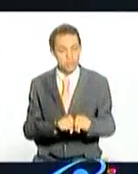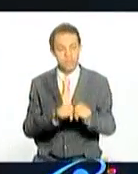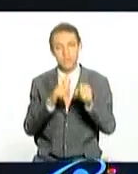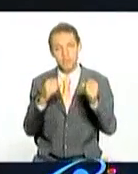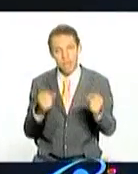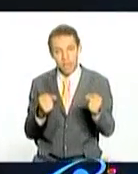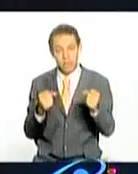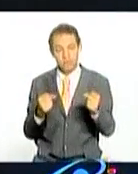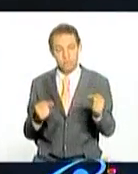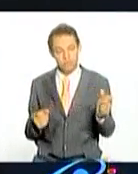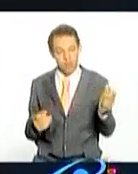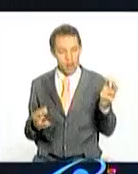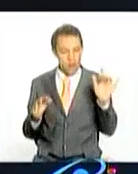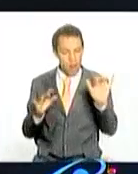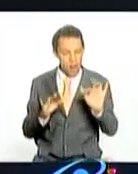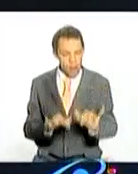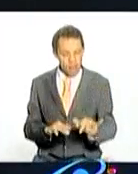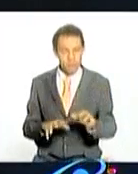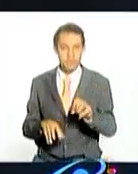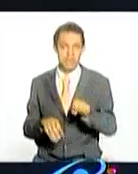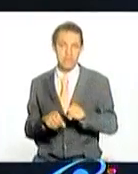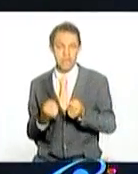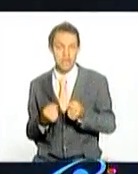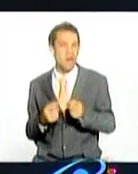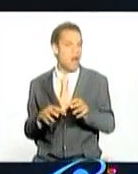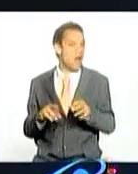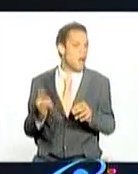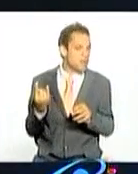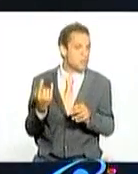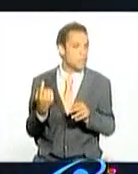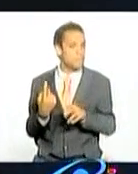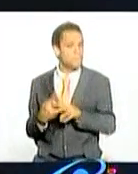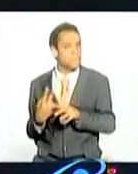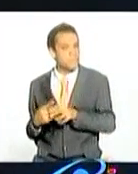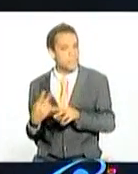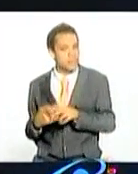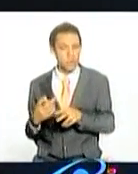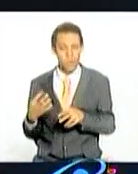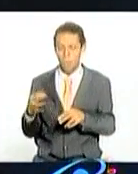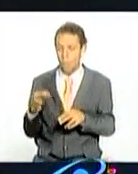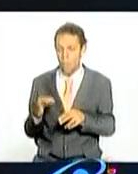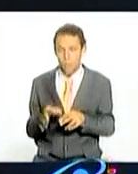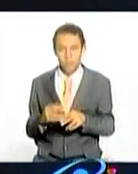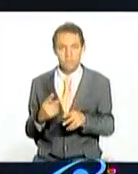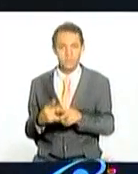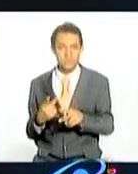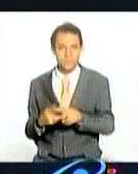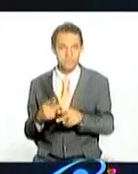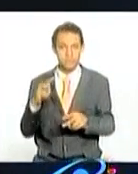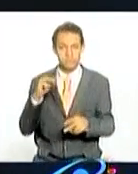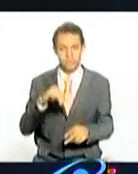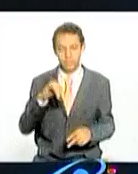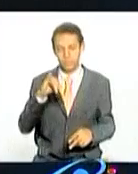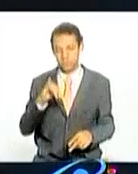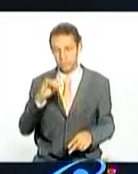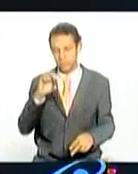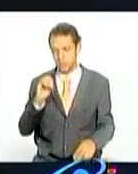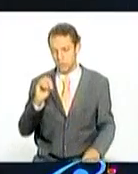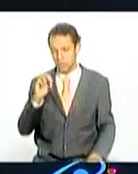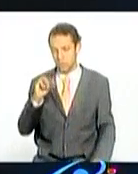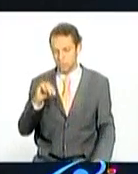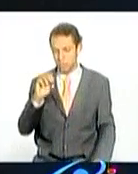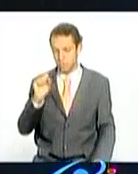o infiltrativa que nos pueda sugerir que tiene algún tipo de miomatosis, que es muy frecuente